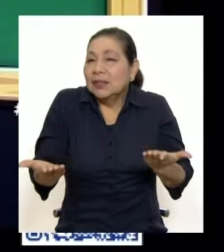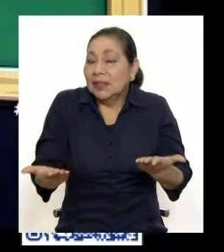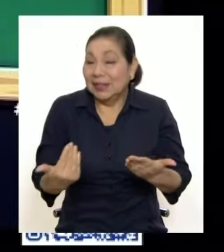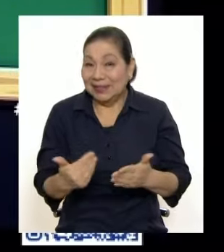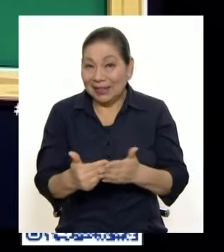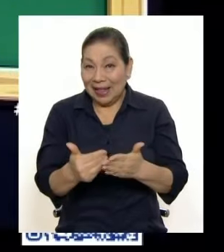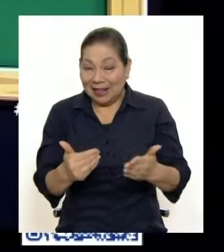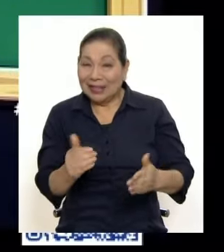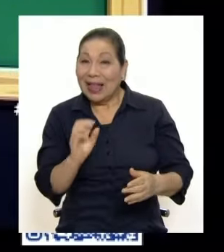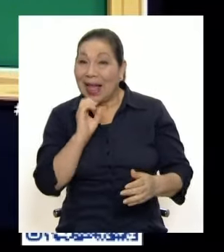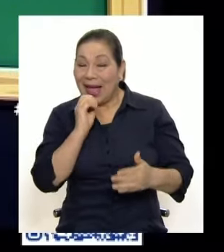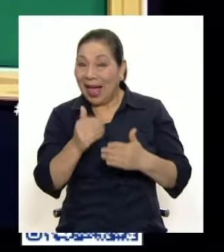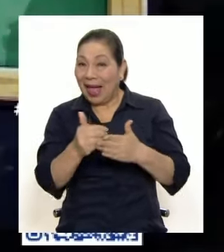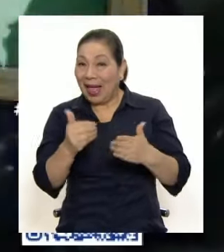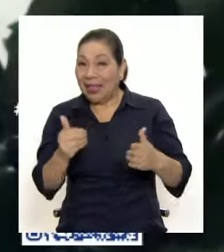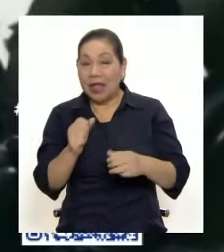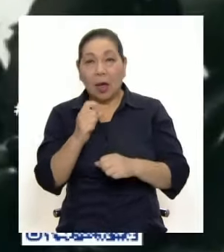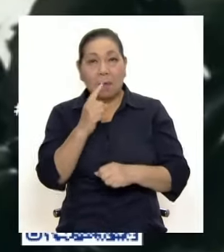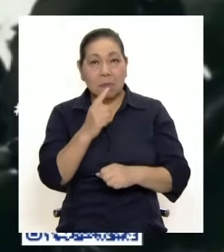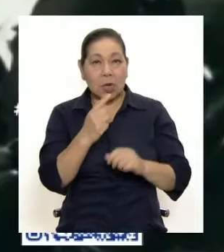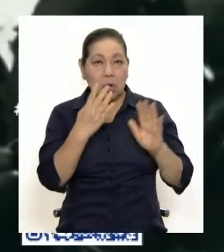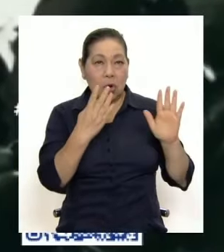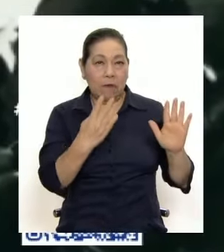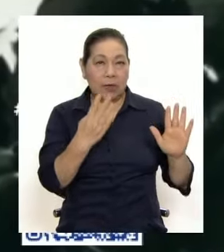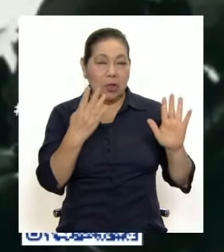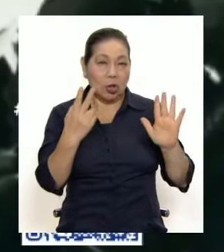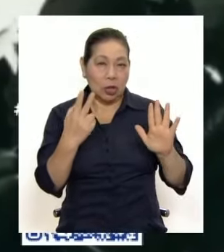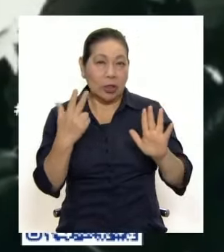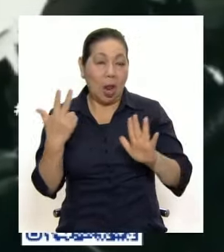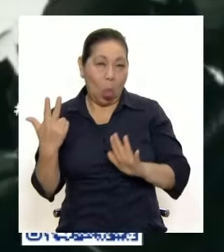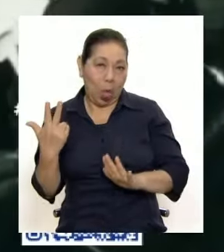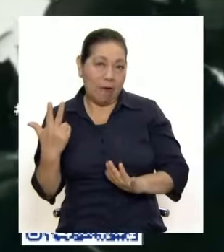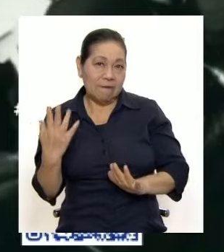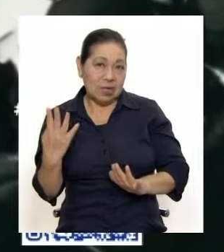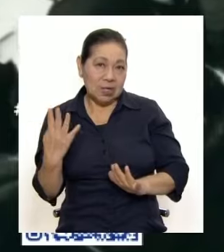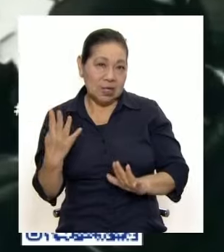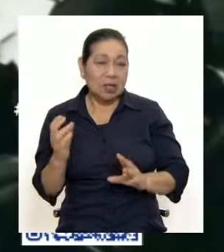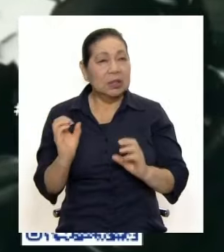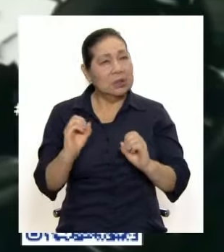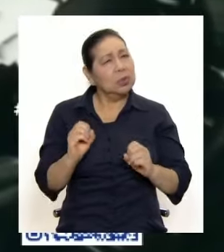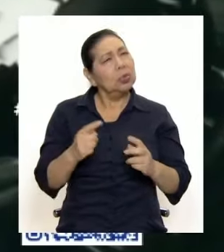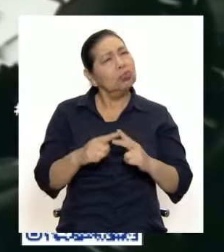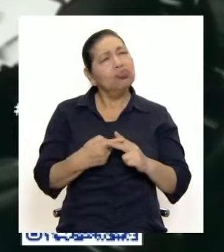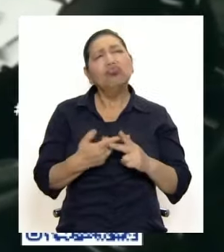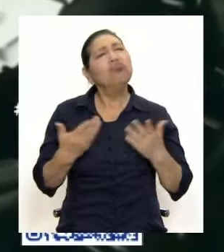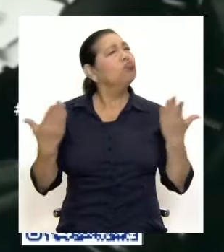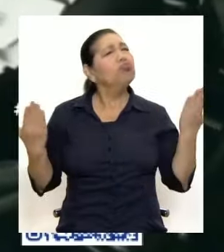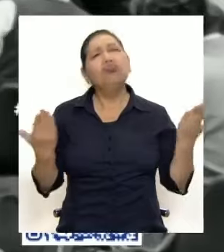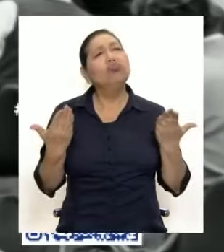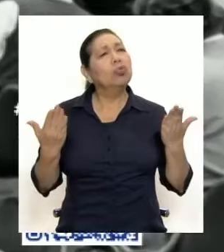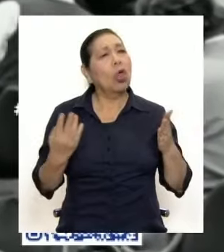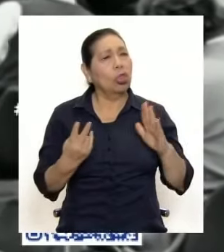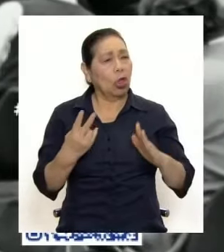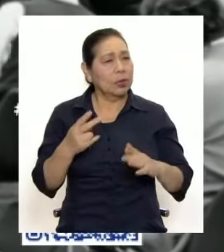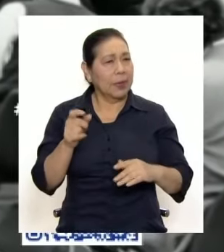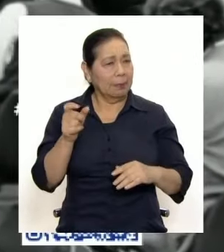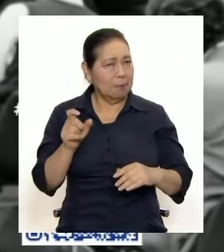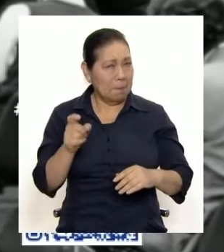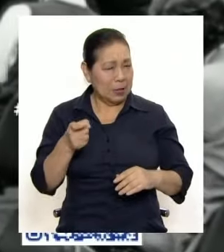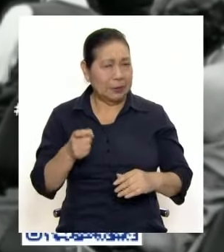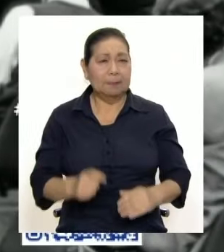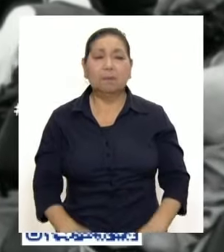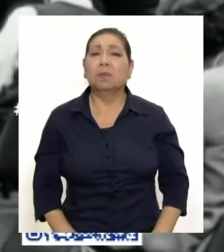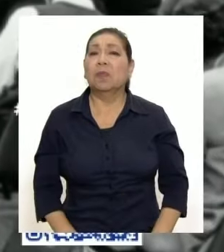contamos previamente en el año 1989 se crea apec y tenía inicialmente a 12 miembros